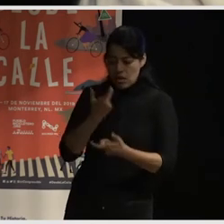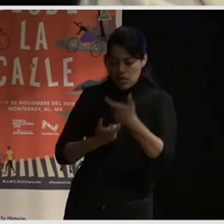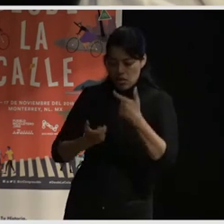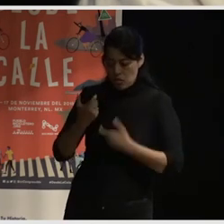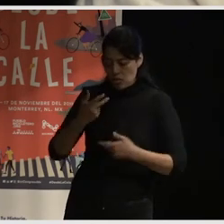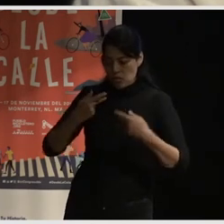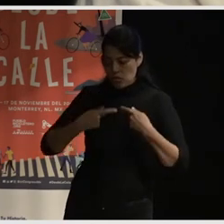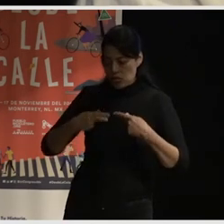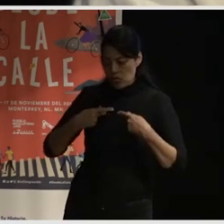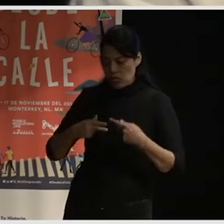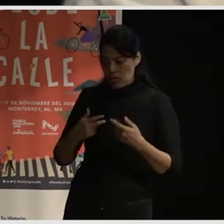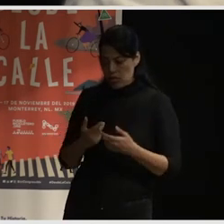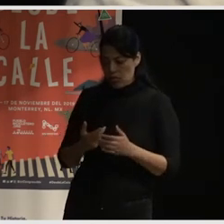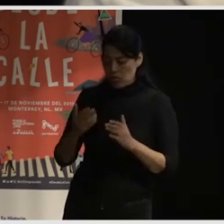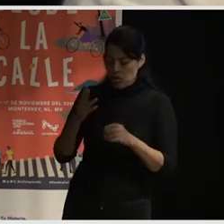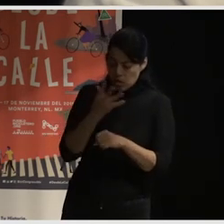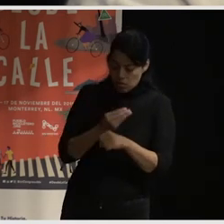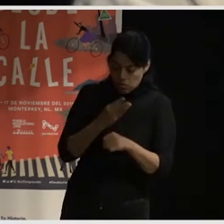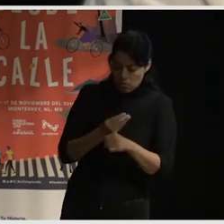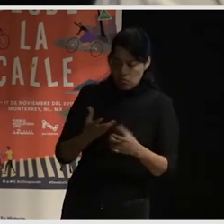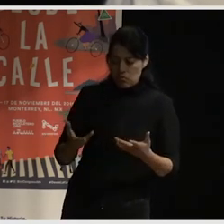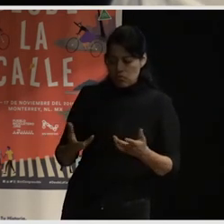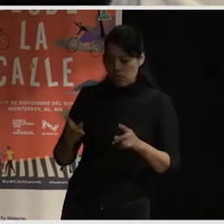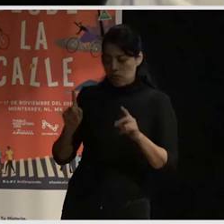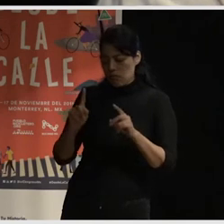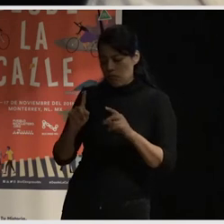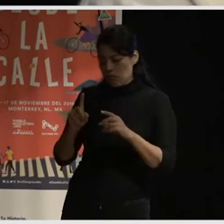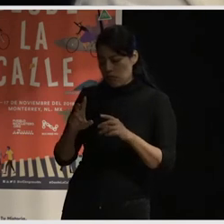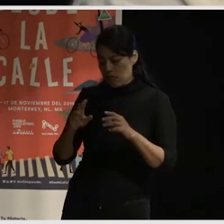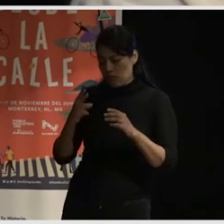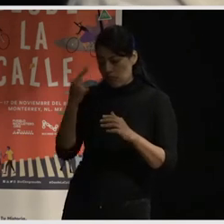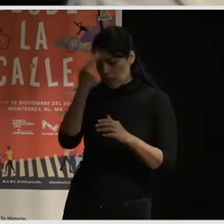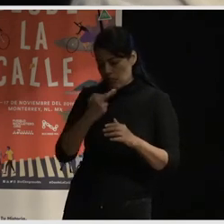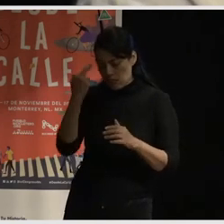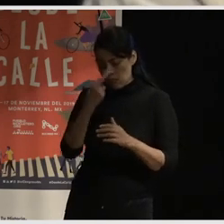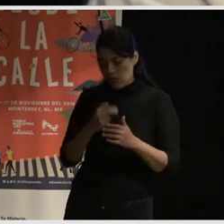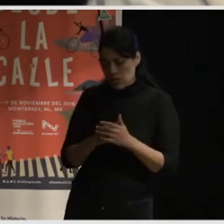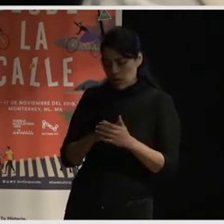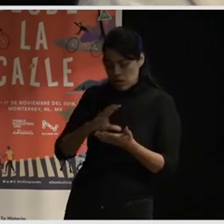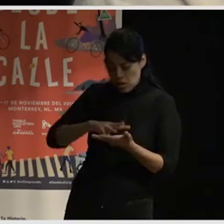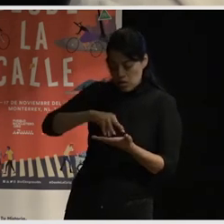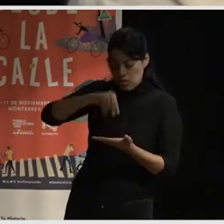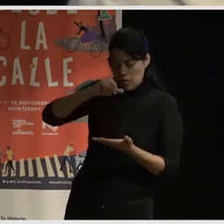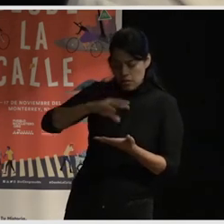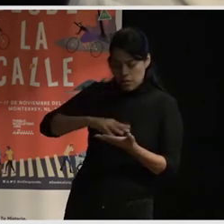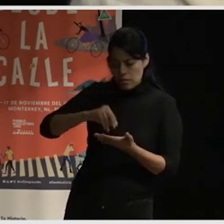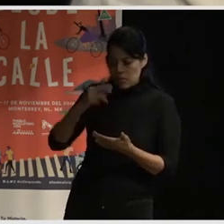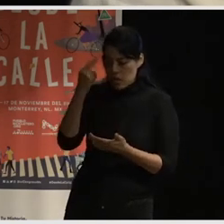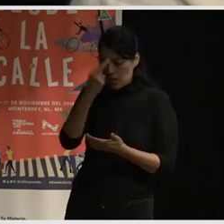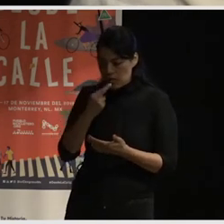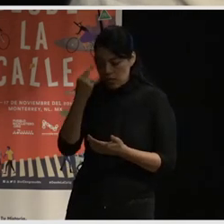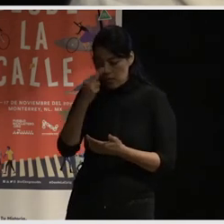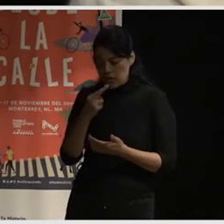de operación de mantenimiento de la calibración de los gases para los monitores en fin